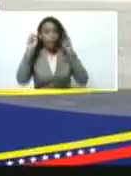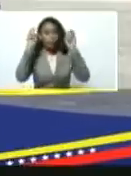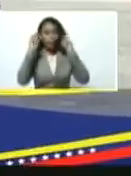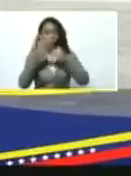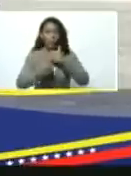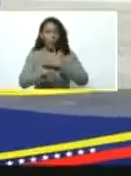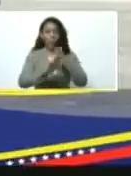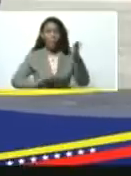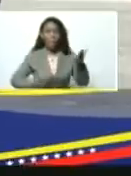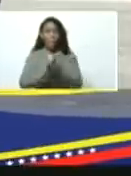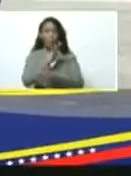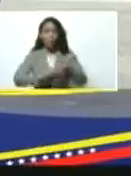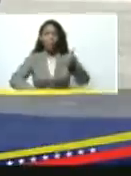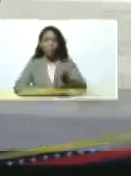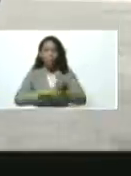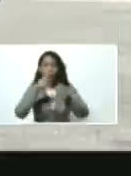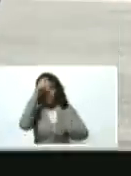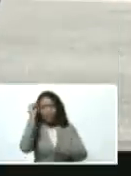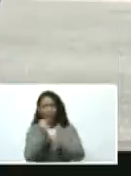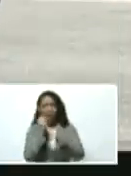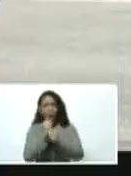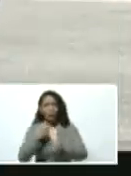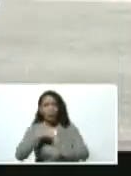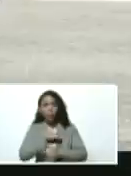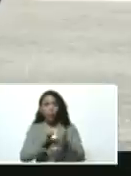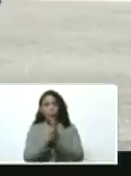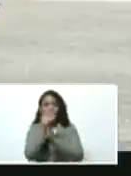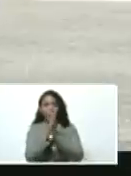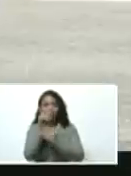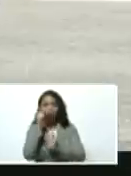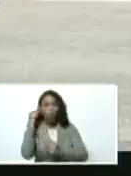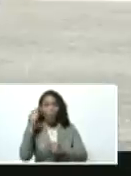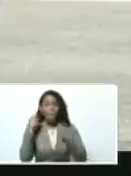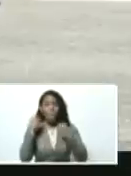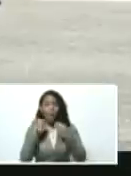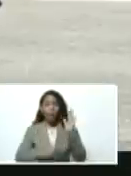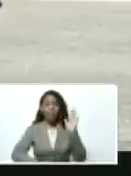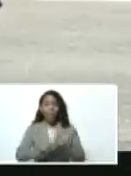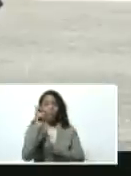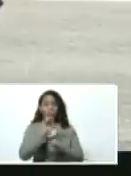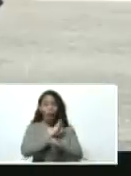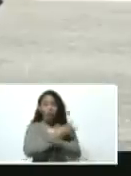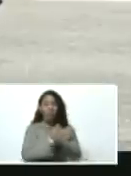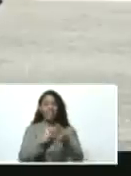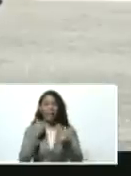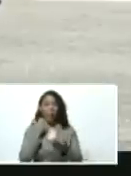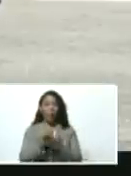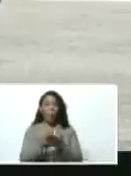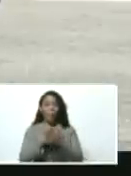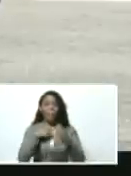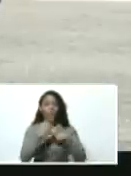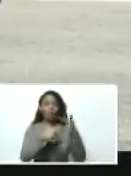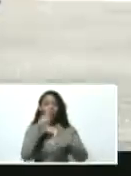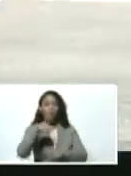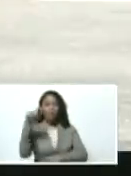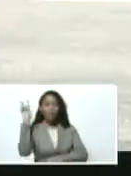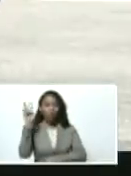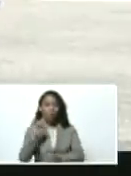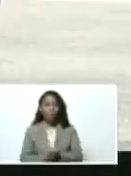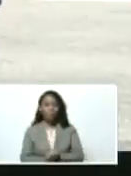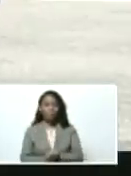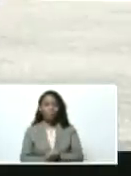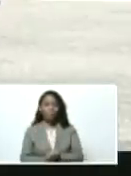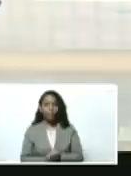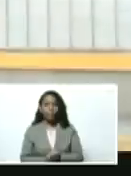adelante, impulsando el trabajo de nuestros emprendedores para desarrollar las fuerzas económicas productivas de Venezuela. Sin